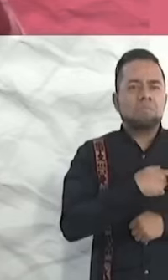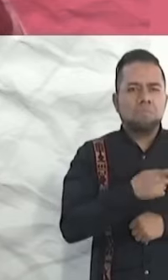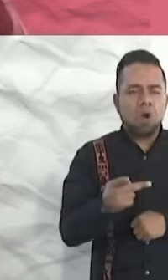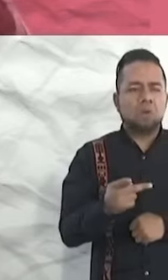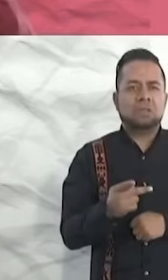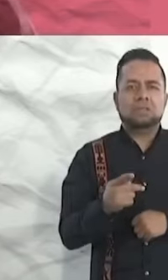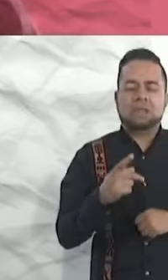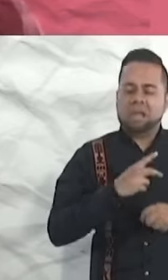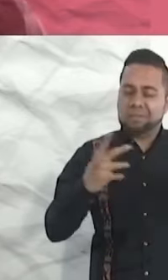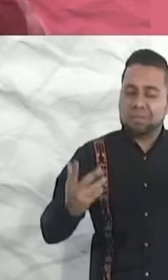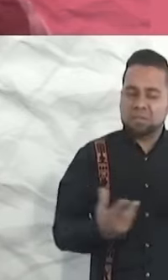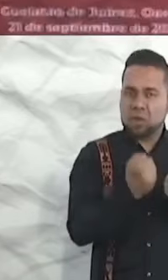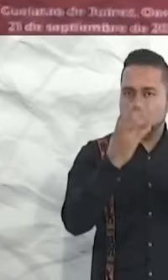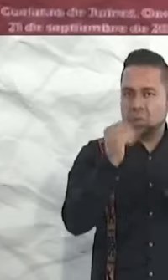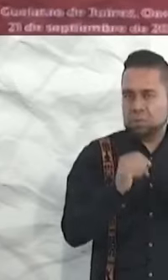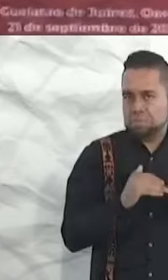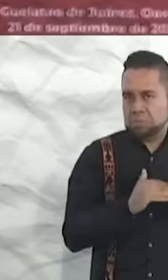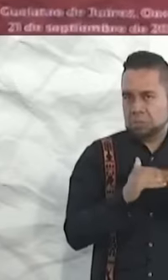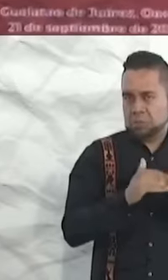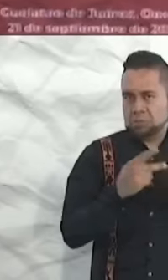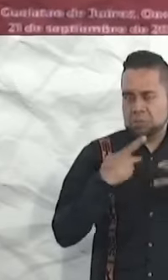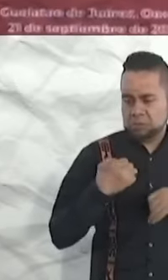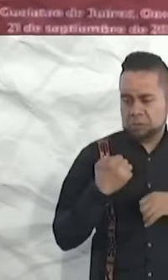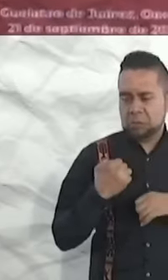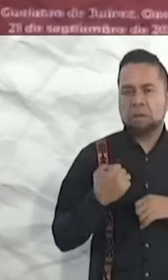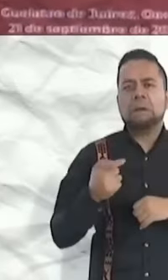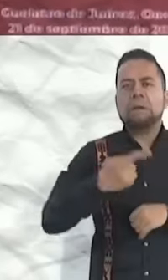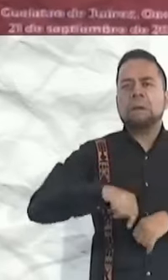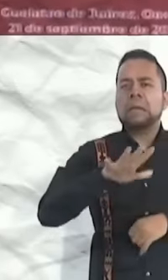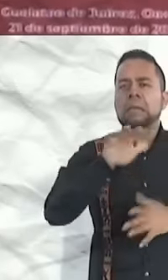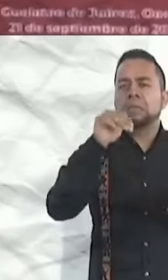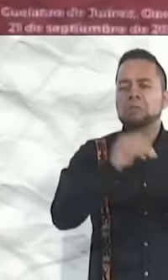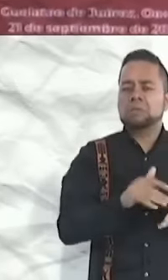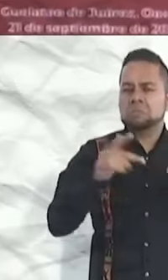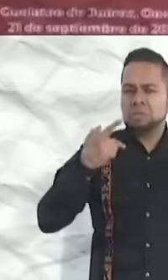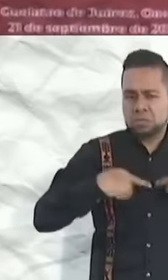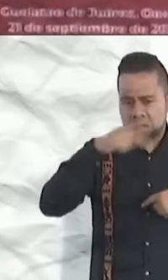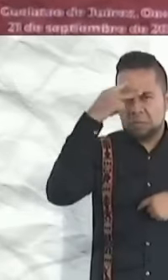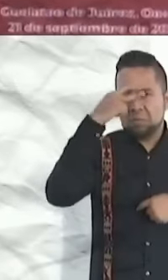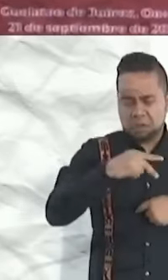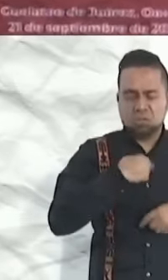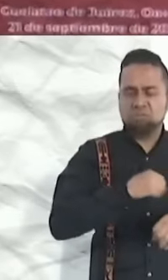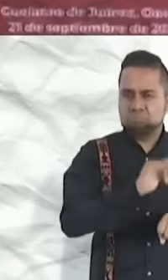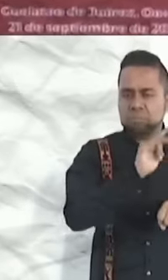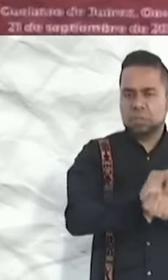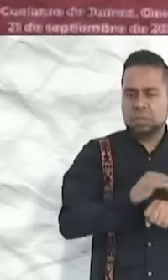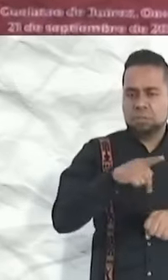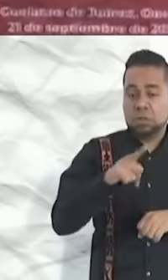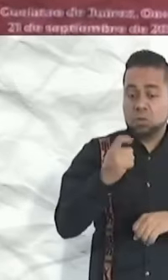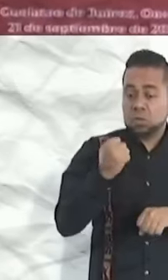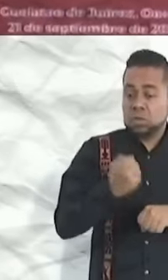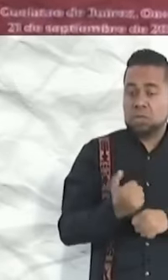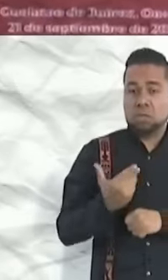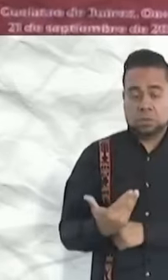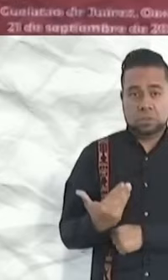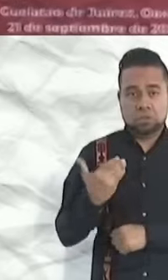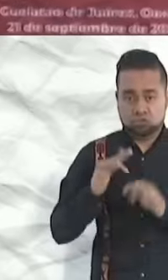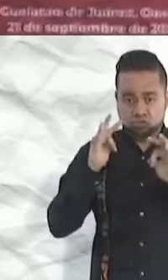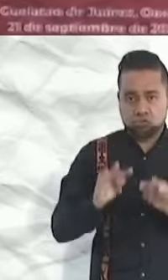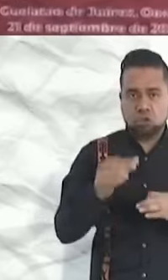9 millones. Para que funcione no hay que robar. 500 mil mexicanos. Pero el año pasado